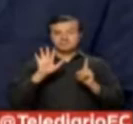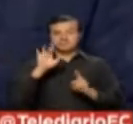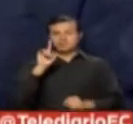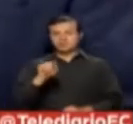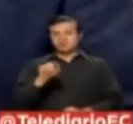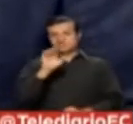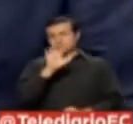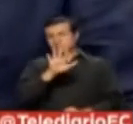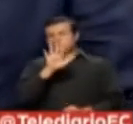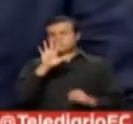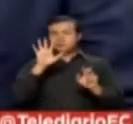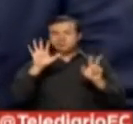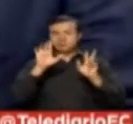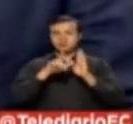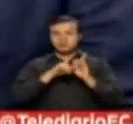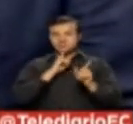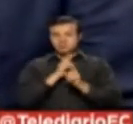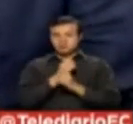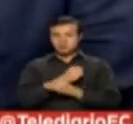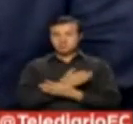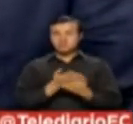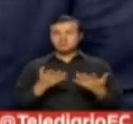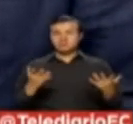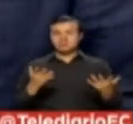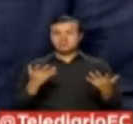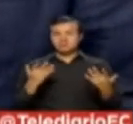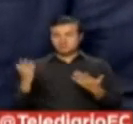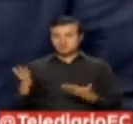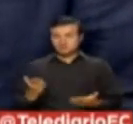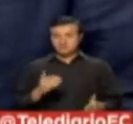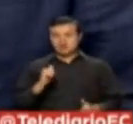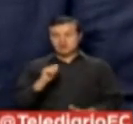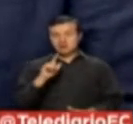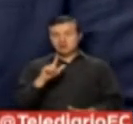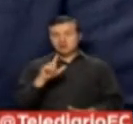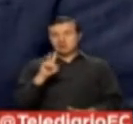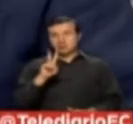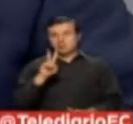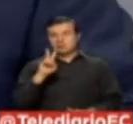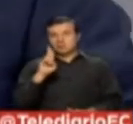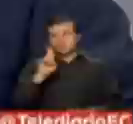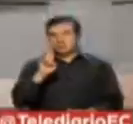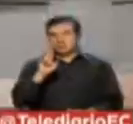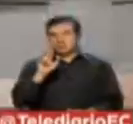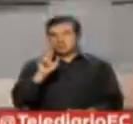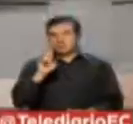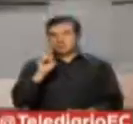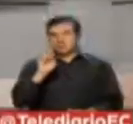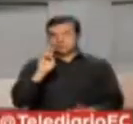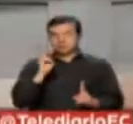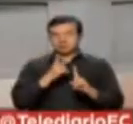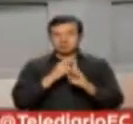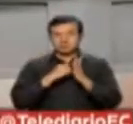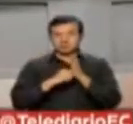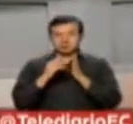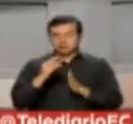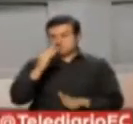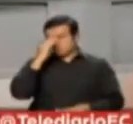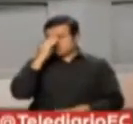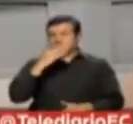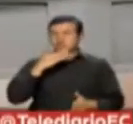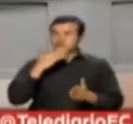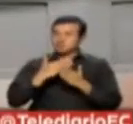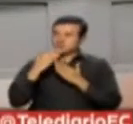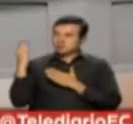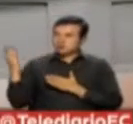58 minutos como lo anunciamos está aquí álvaro saints viceministro educación buenos días gracias por aceptar